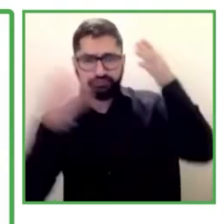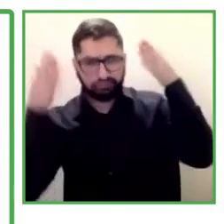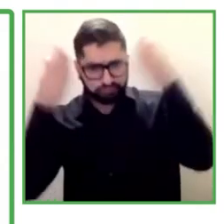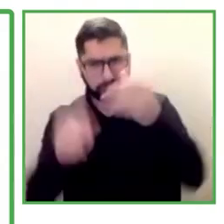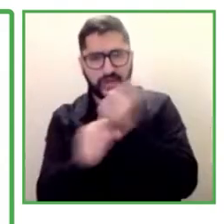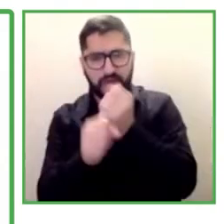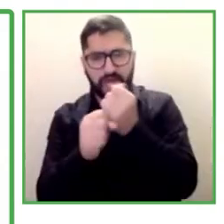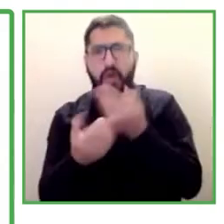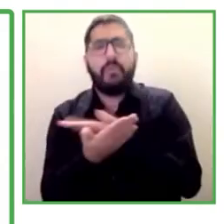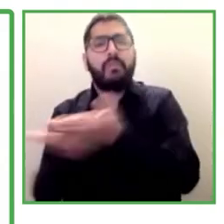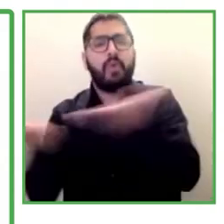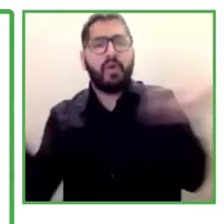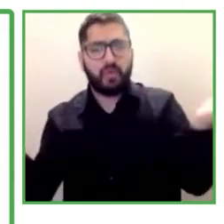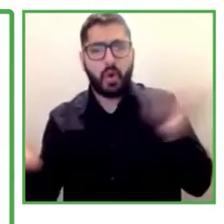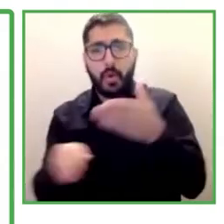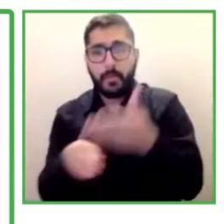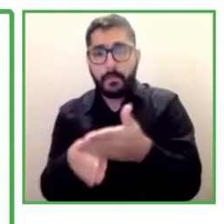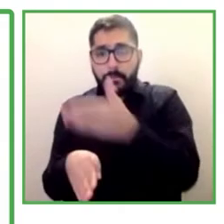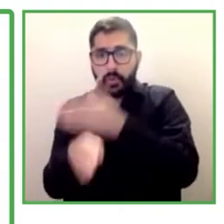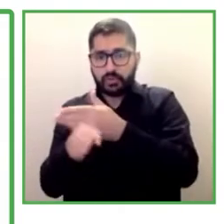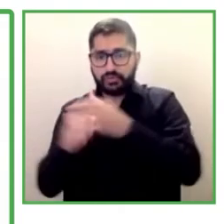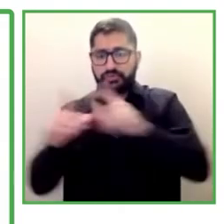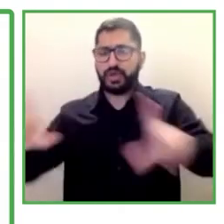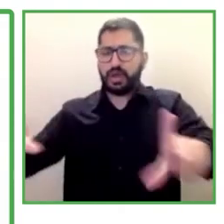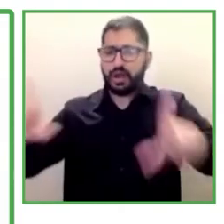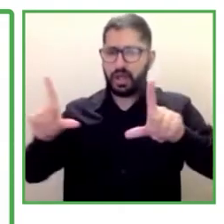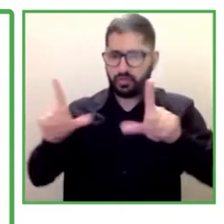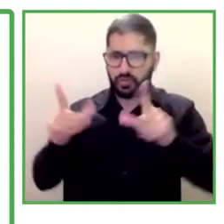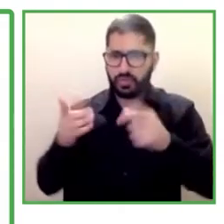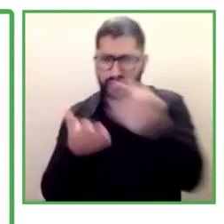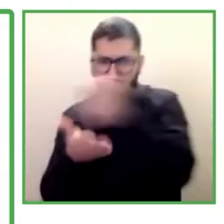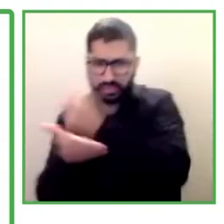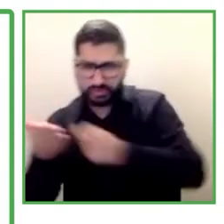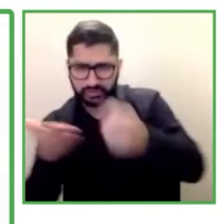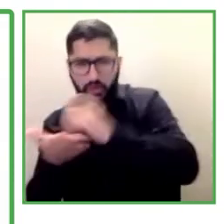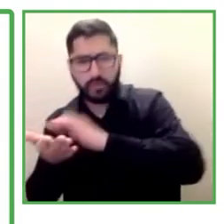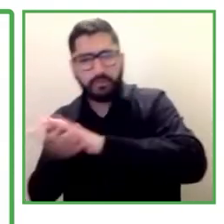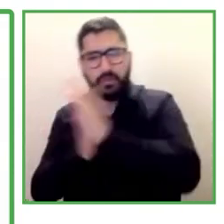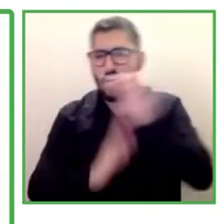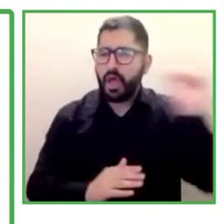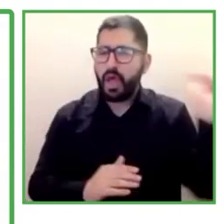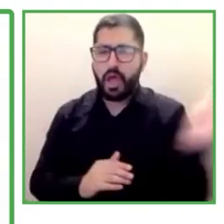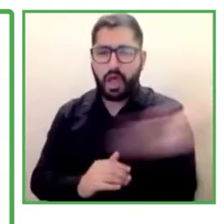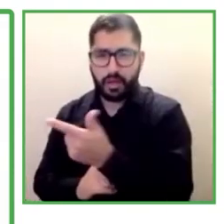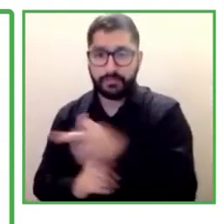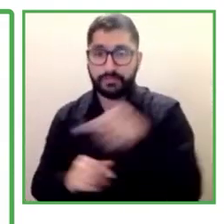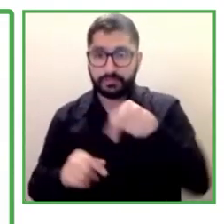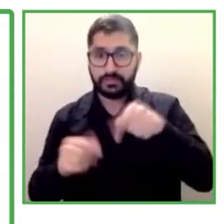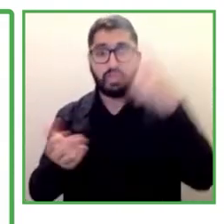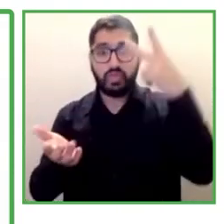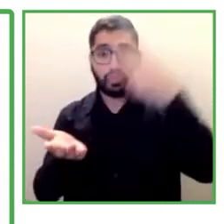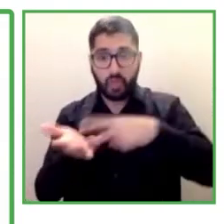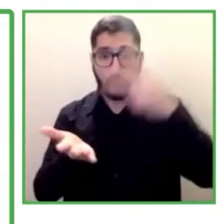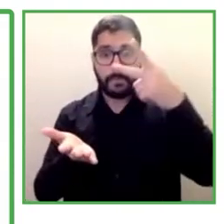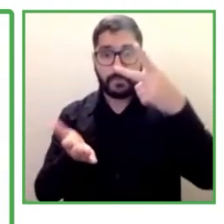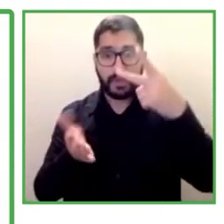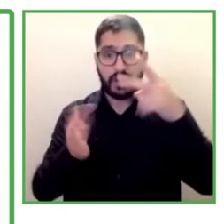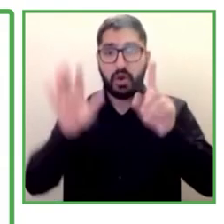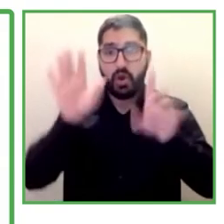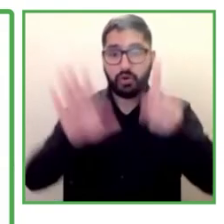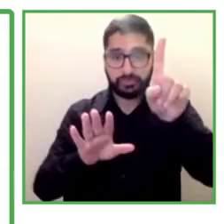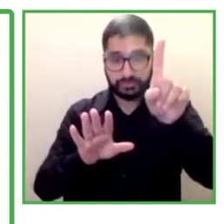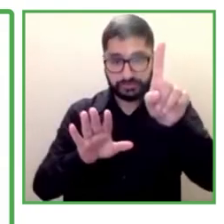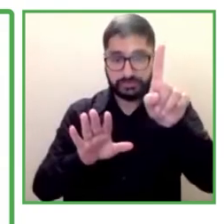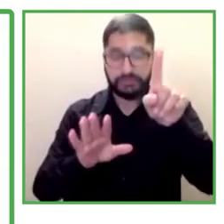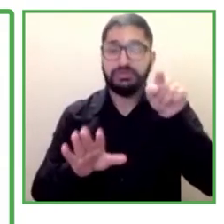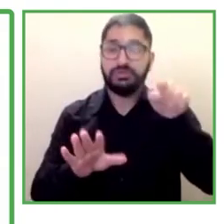para todos. Desde el año 2012 coordina el proyecto de empleo público en colaboración con el Ministerio de Política